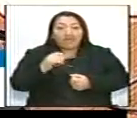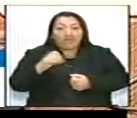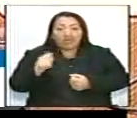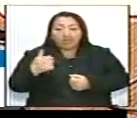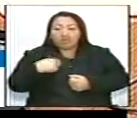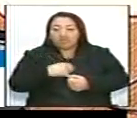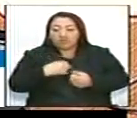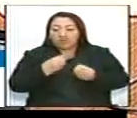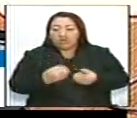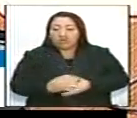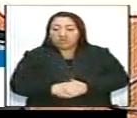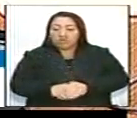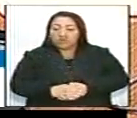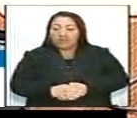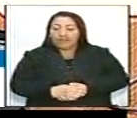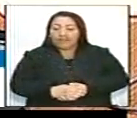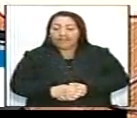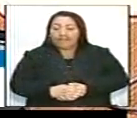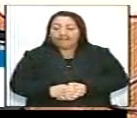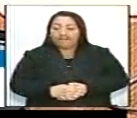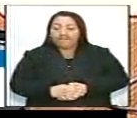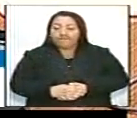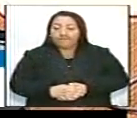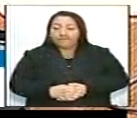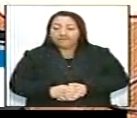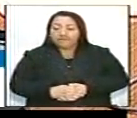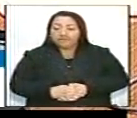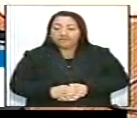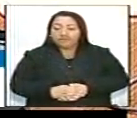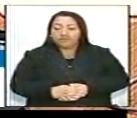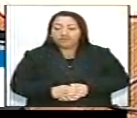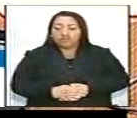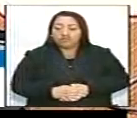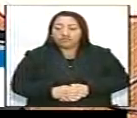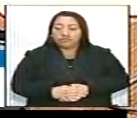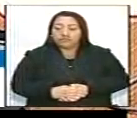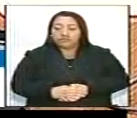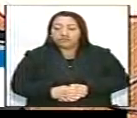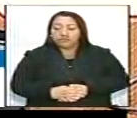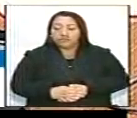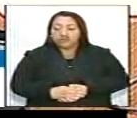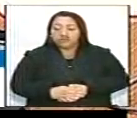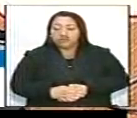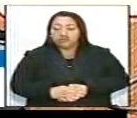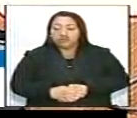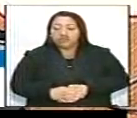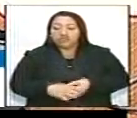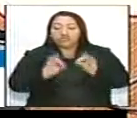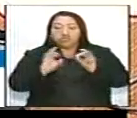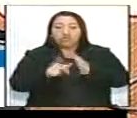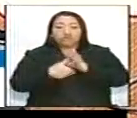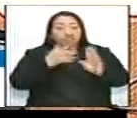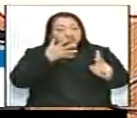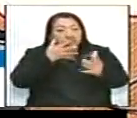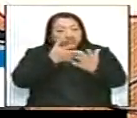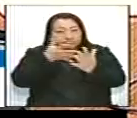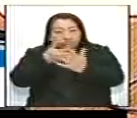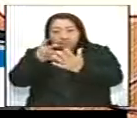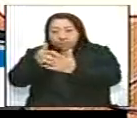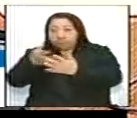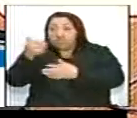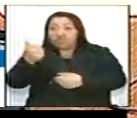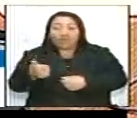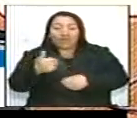que nos alcance desde la Dirección de Promoción y del Ministerio de Salud sería justamente a, luego de estas constataciones en las